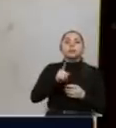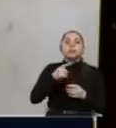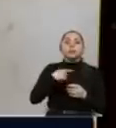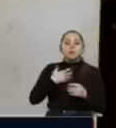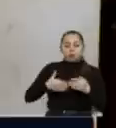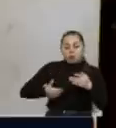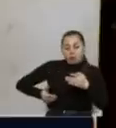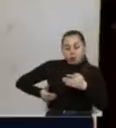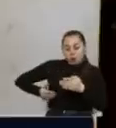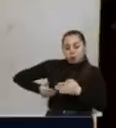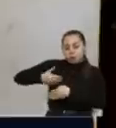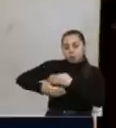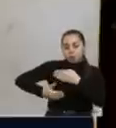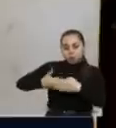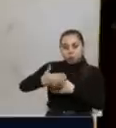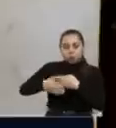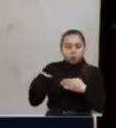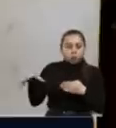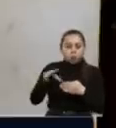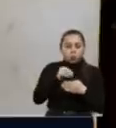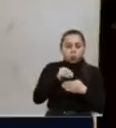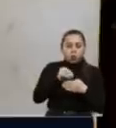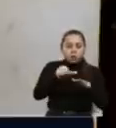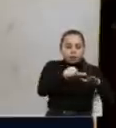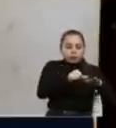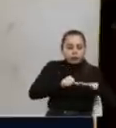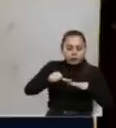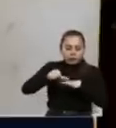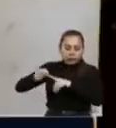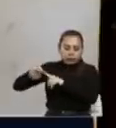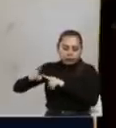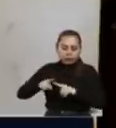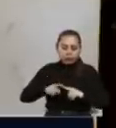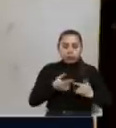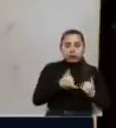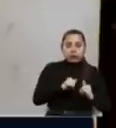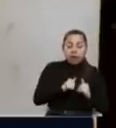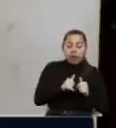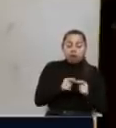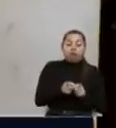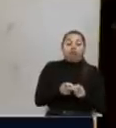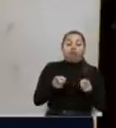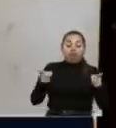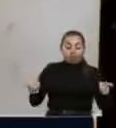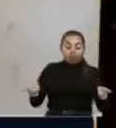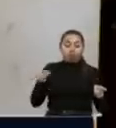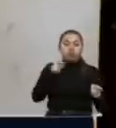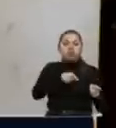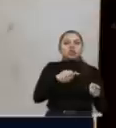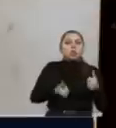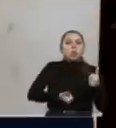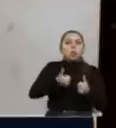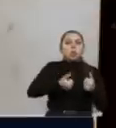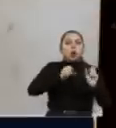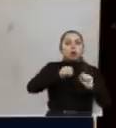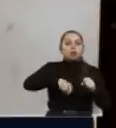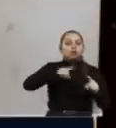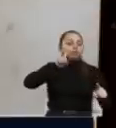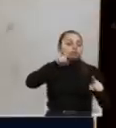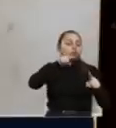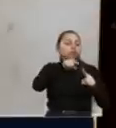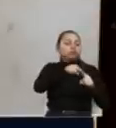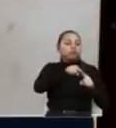establece todas las áreas, y es verdaderamente amplia, a las que tiene que